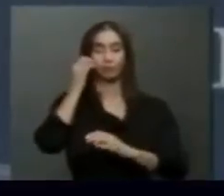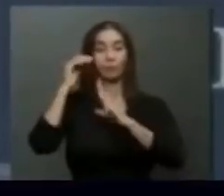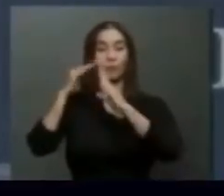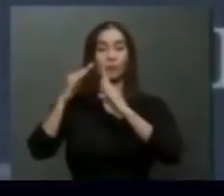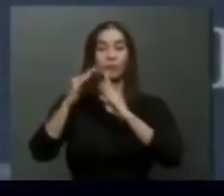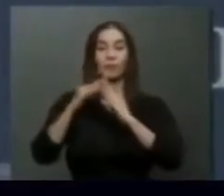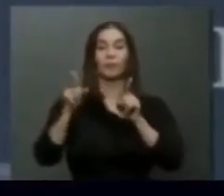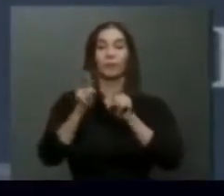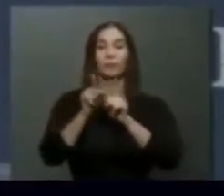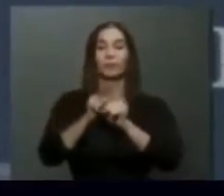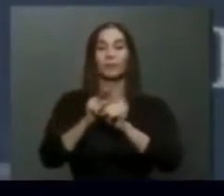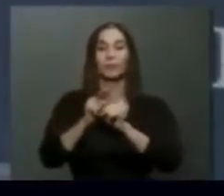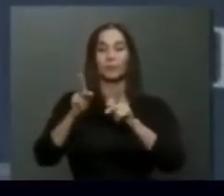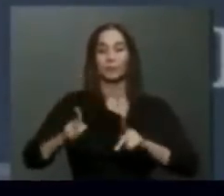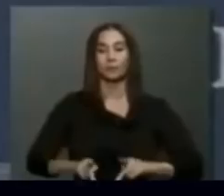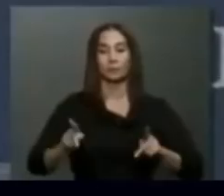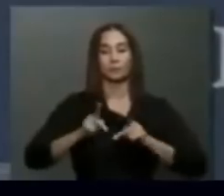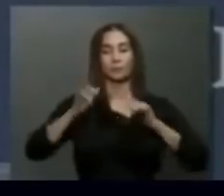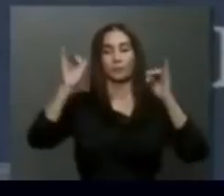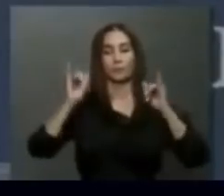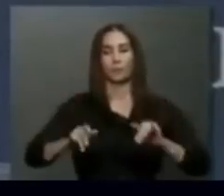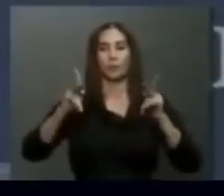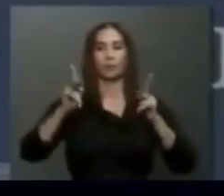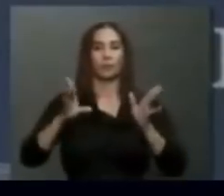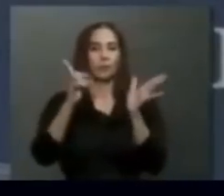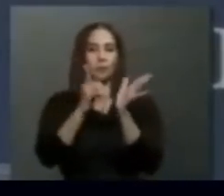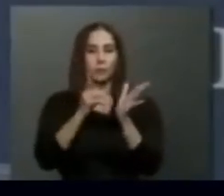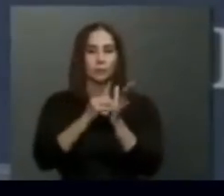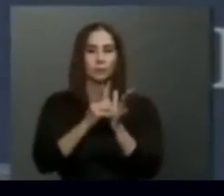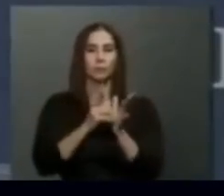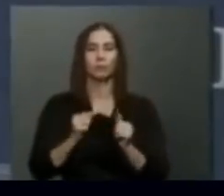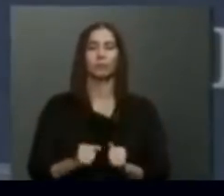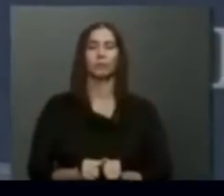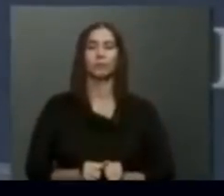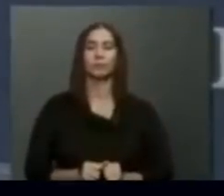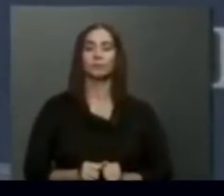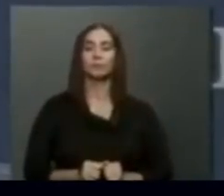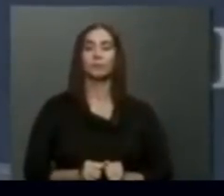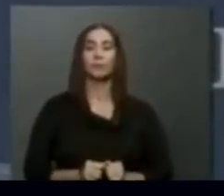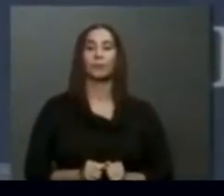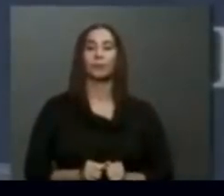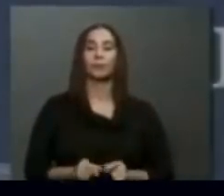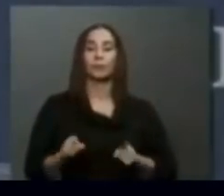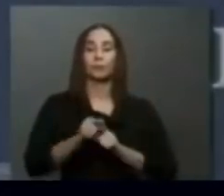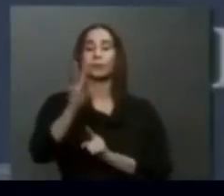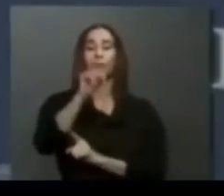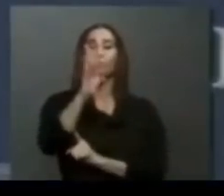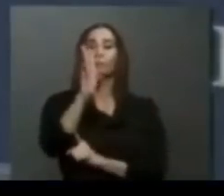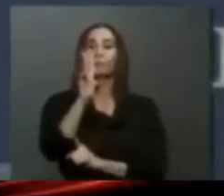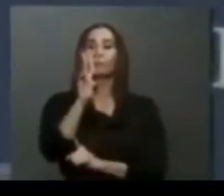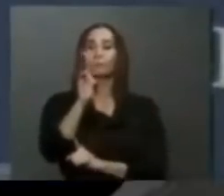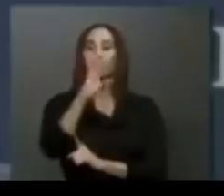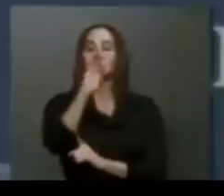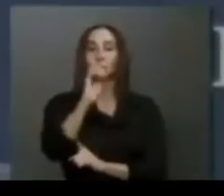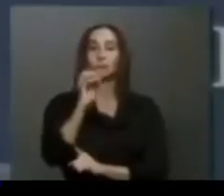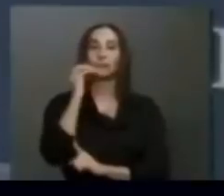existen un porcentaje importante que son personas con discapacidad. Y adicionalmente, el 27% de los